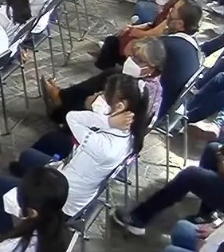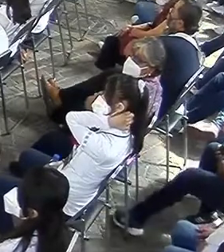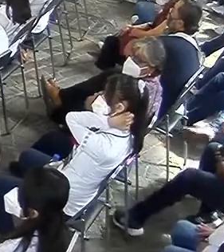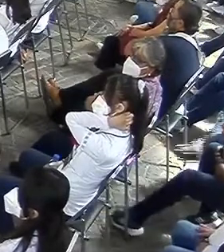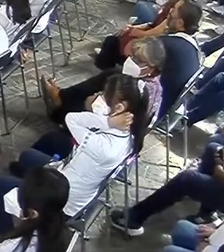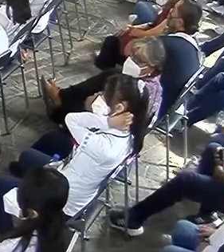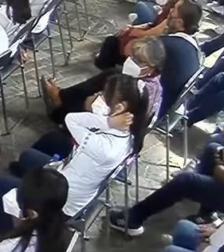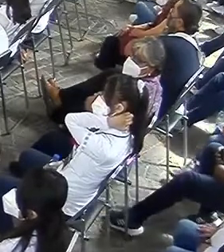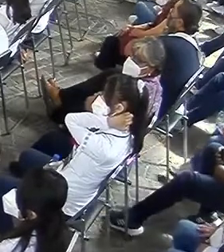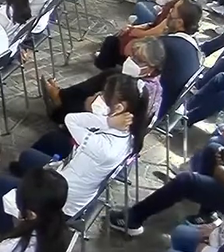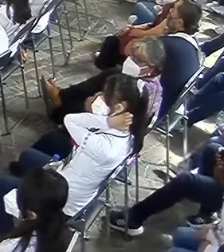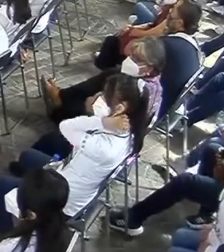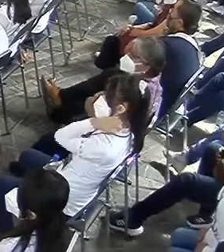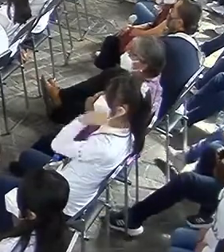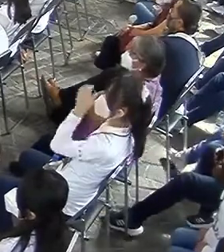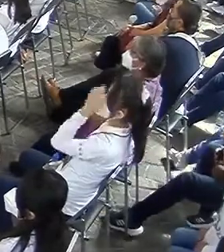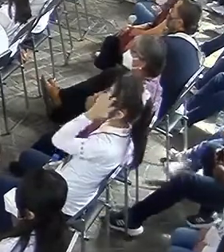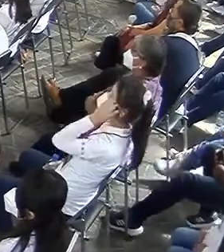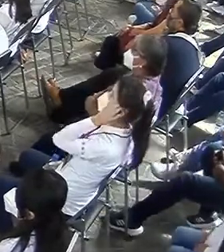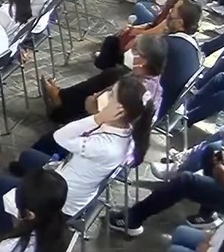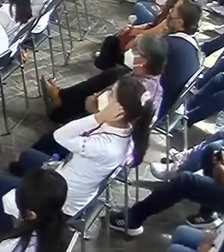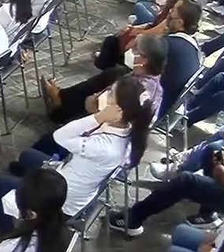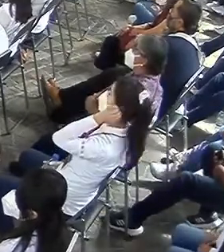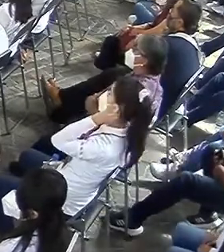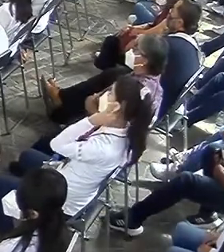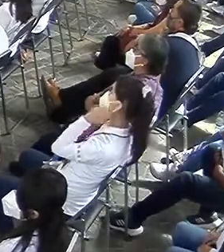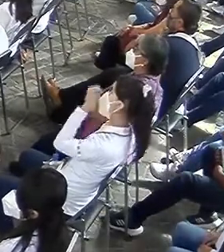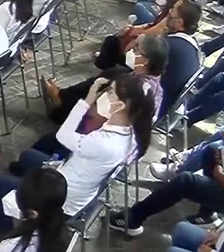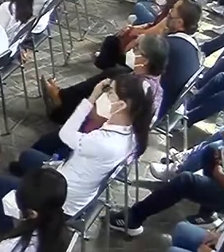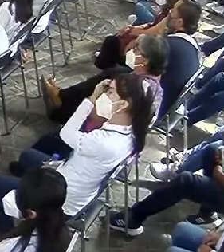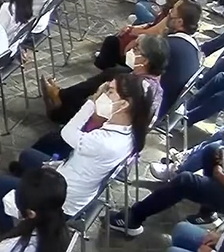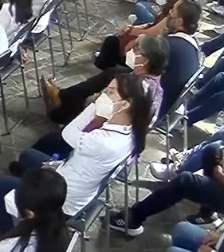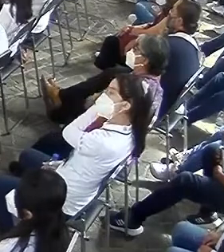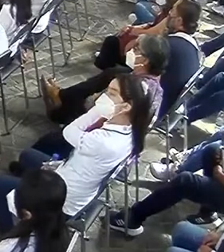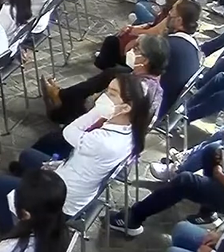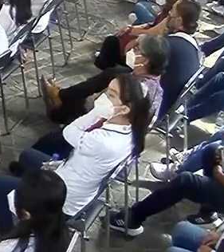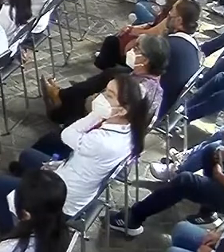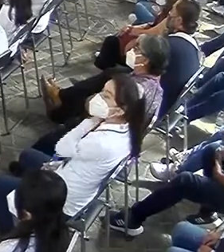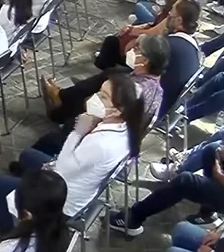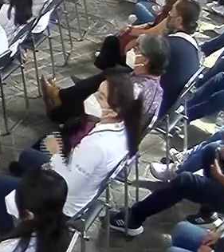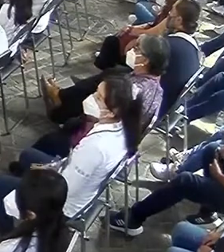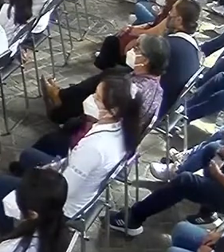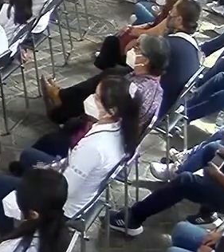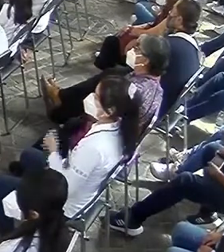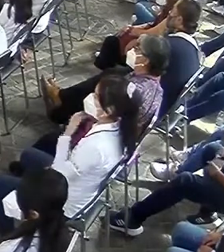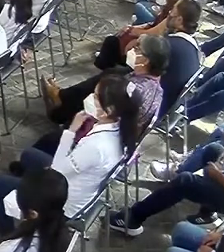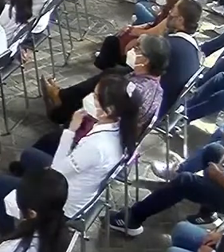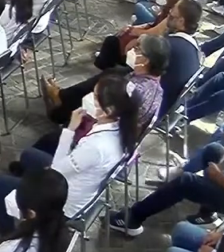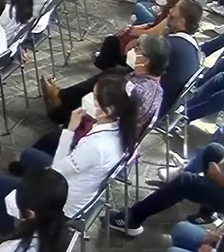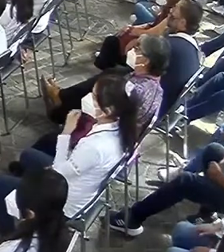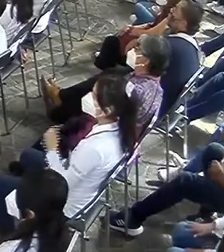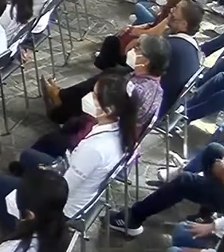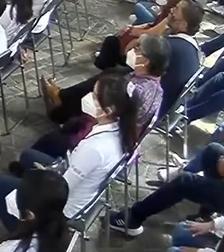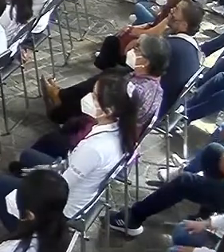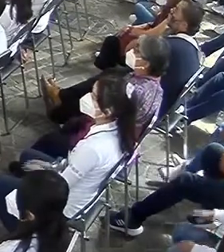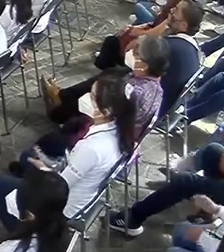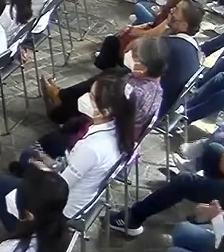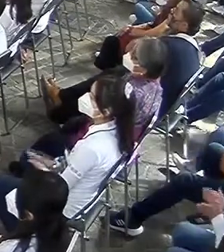Cedemos la palabra a Eduardo Villegas Mejías, coordinador de Memoria Histórica y Cultural de México.